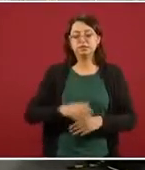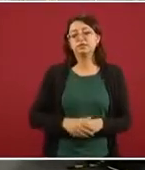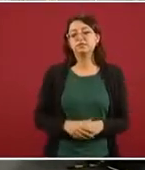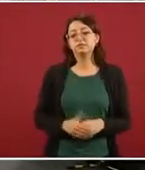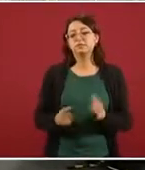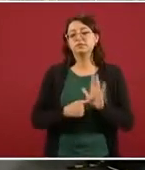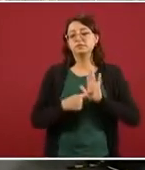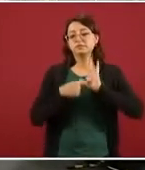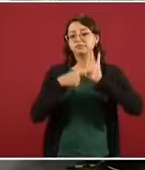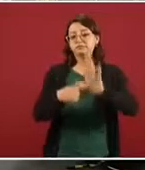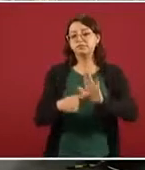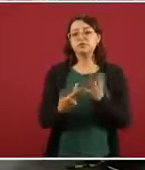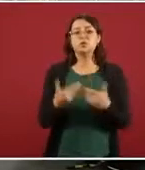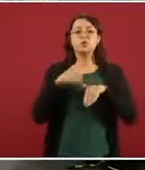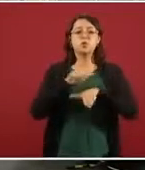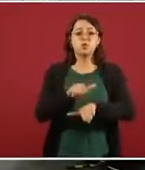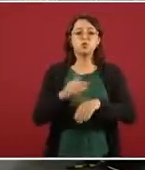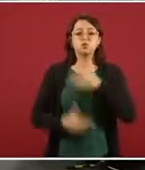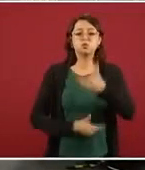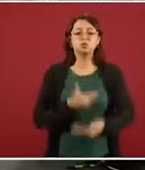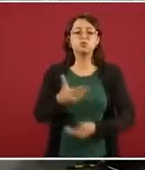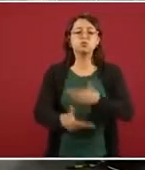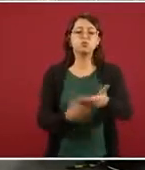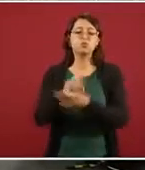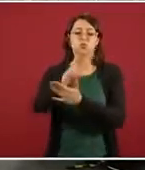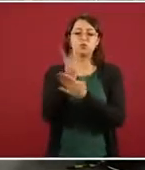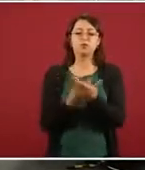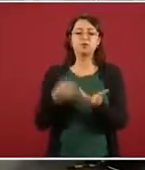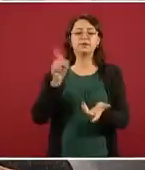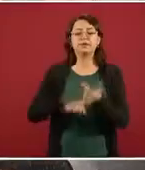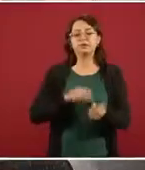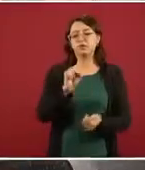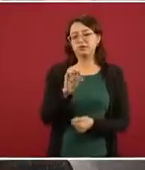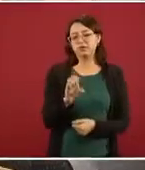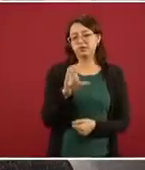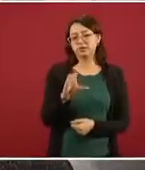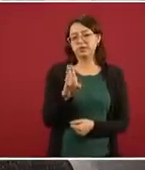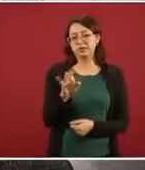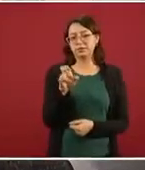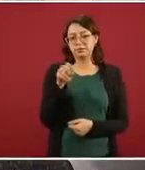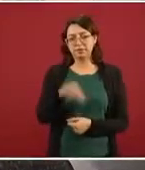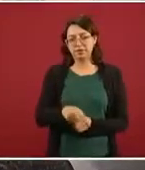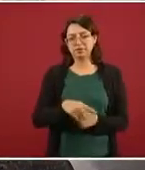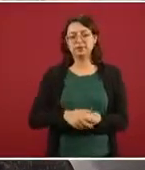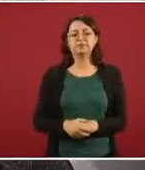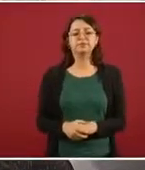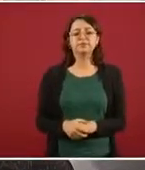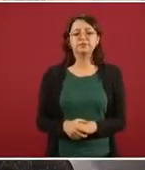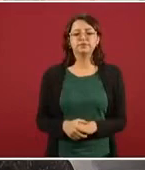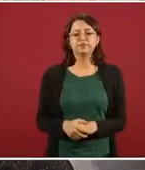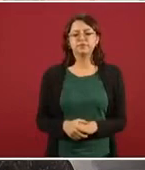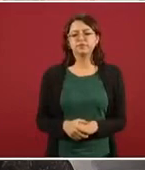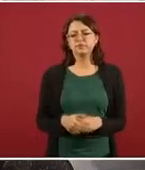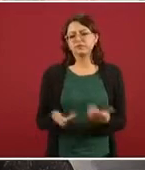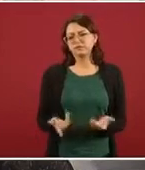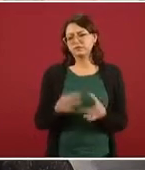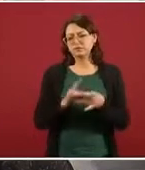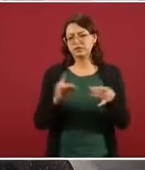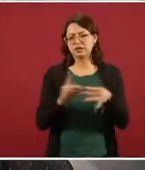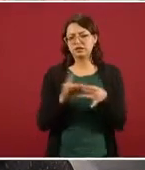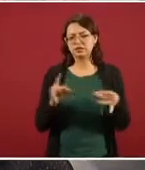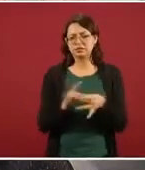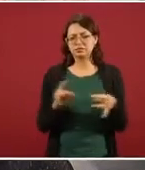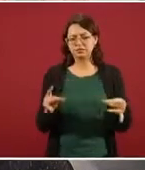a presentarles los avances de nuestro programa, la Secretaría de Bienestar, y comentarles como parte de introducción.